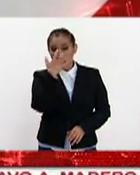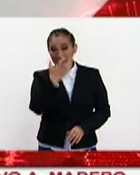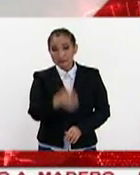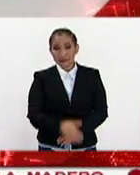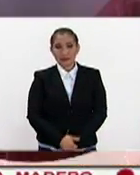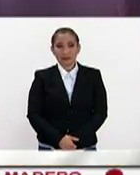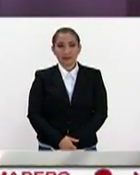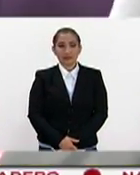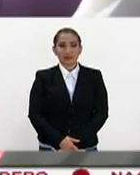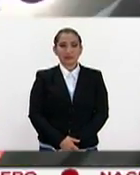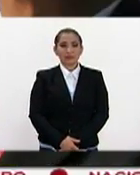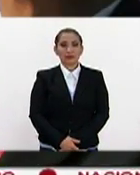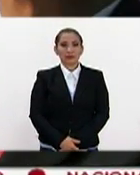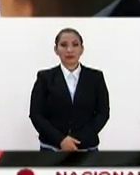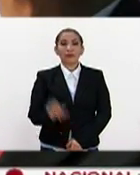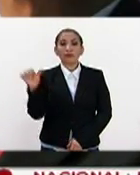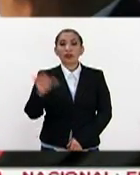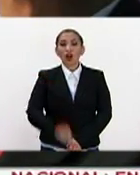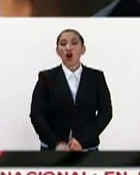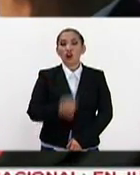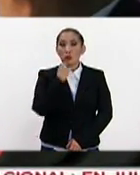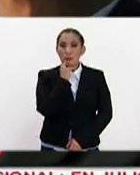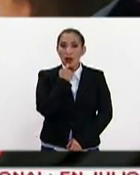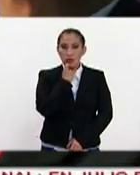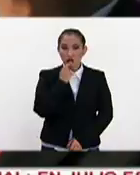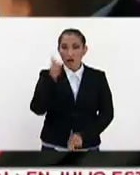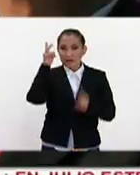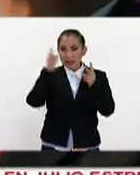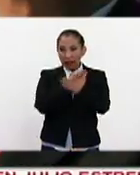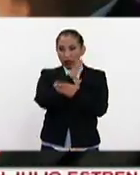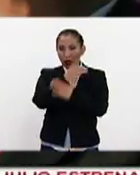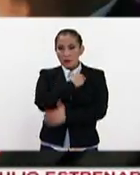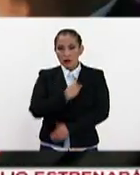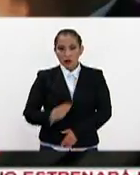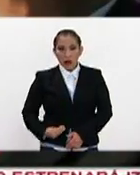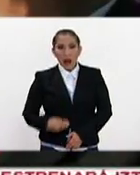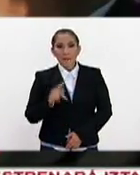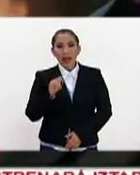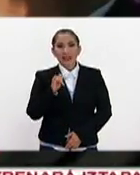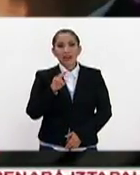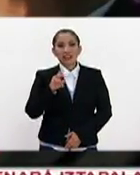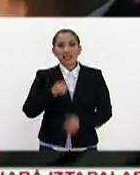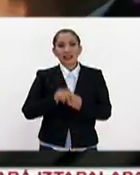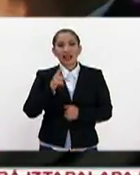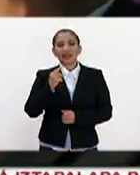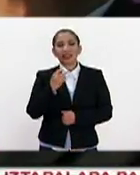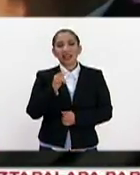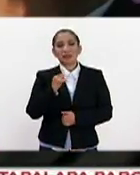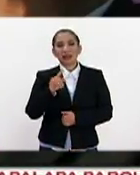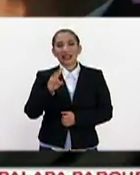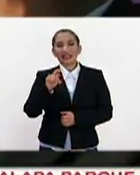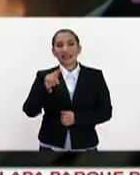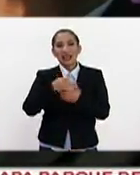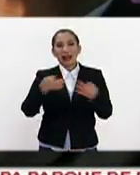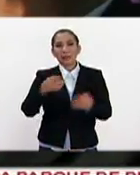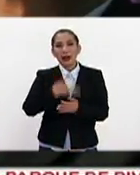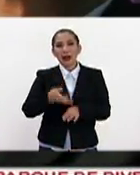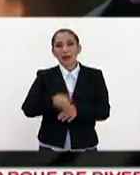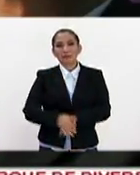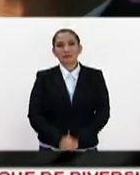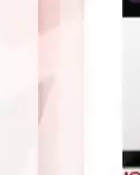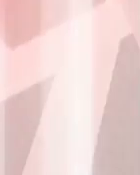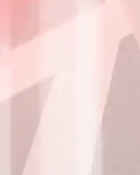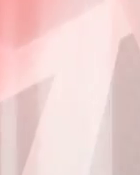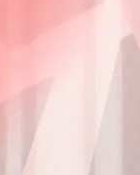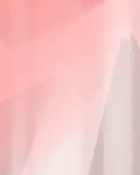serio. Hoy Andrés Manuel López Obrador visitará los municipios de Playa Vicente, Tres Valles y Tierra Blanca.